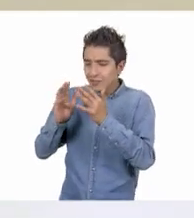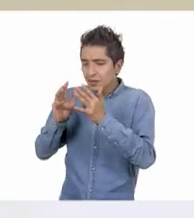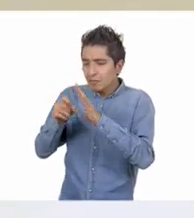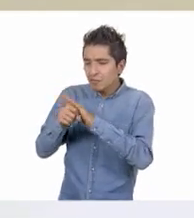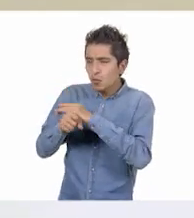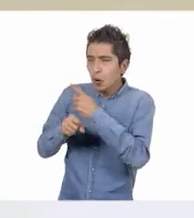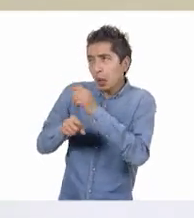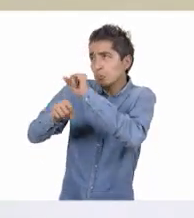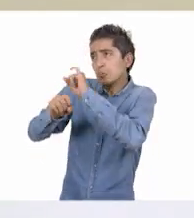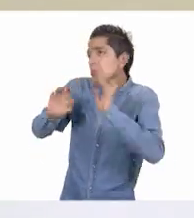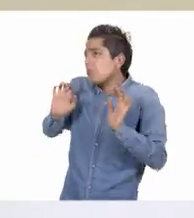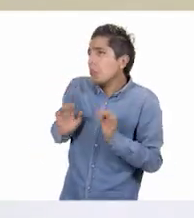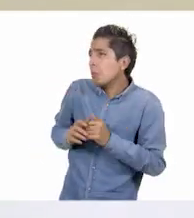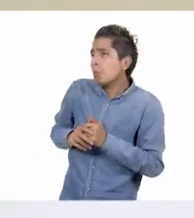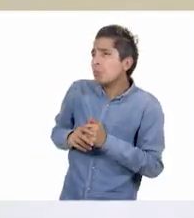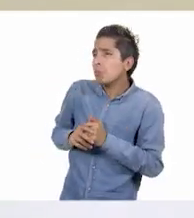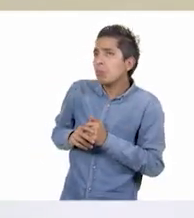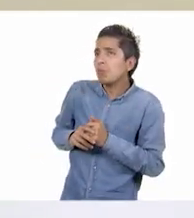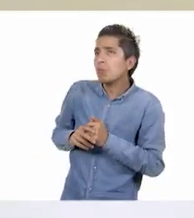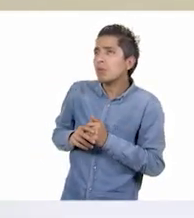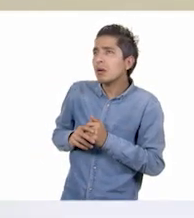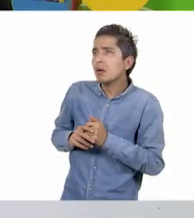Porque sí.